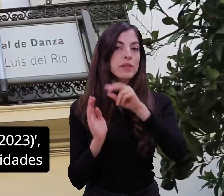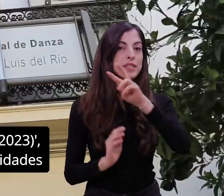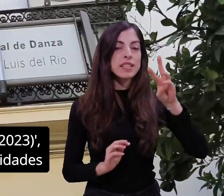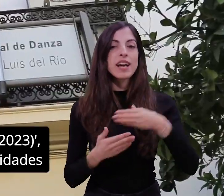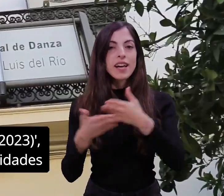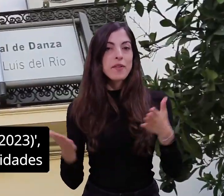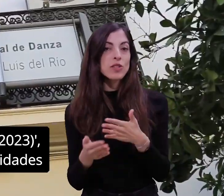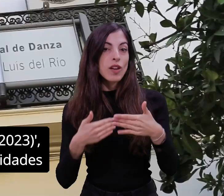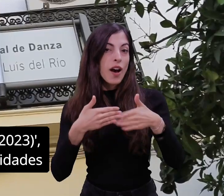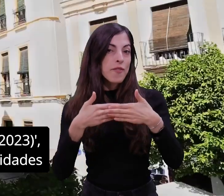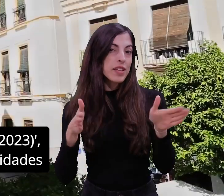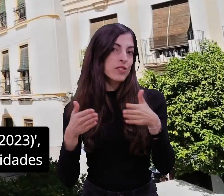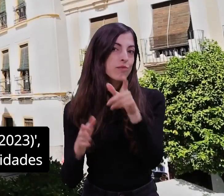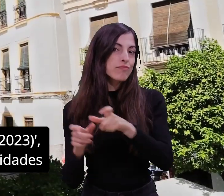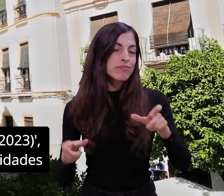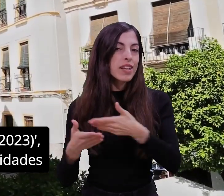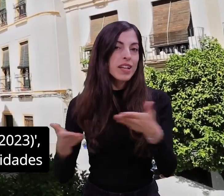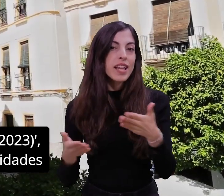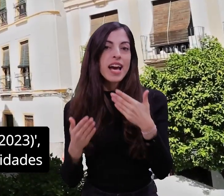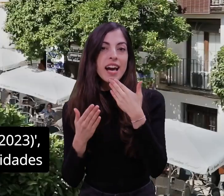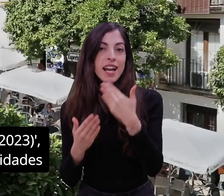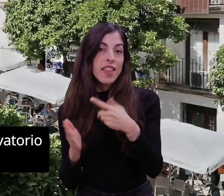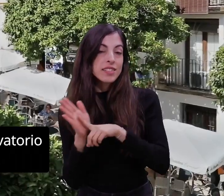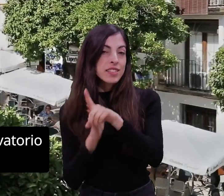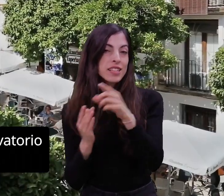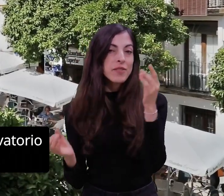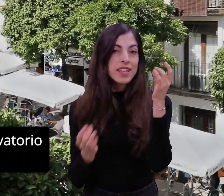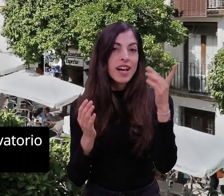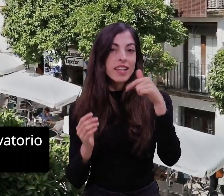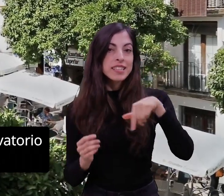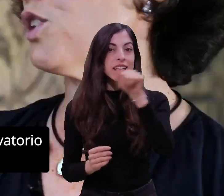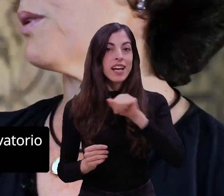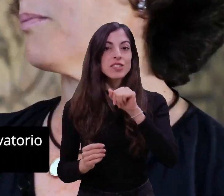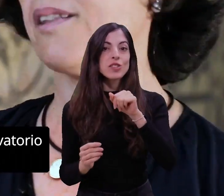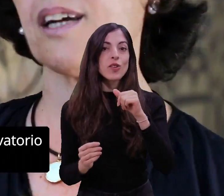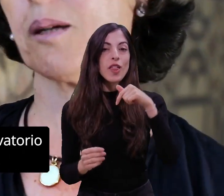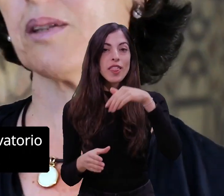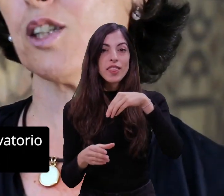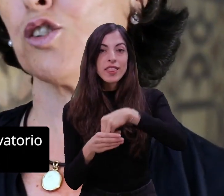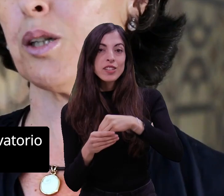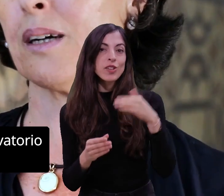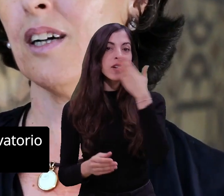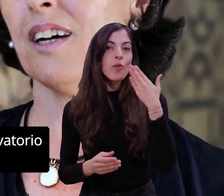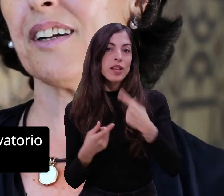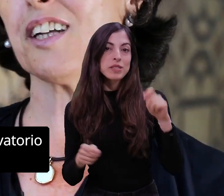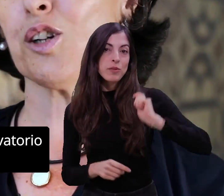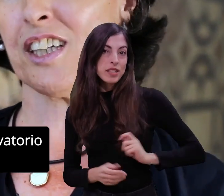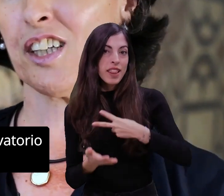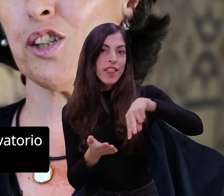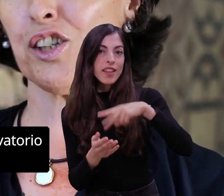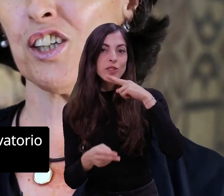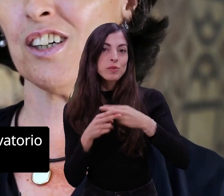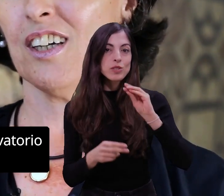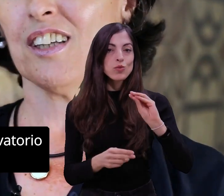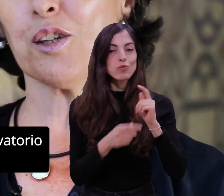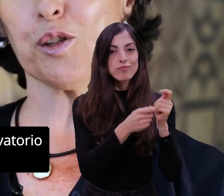1923-2023. Abierto a la ciudadanía como clausura de las actividades desarrolladas a lo largo de este año por el Conservatorio Profesional de Danza